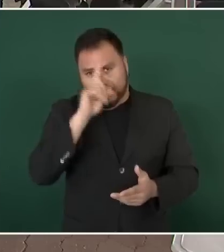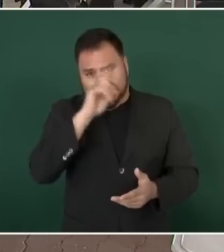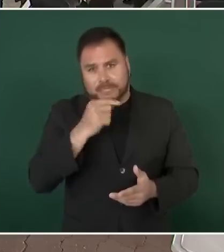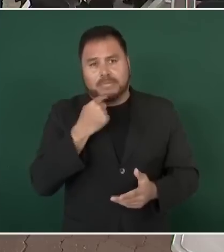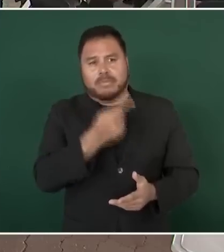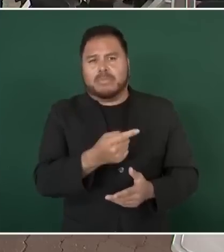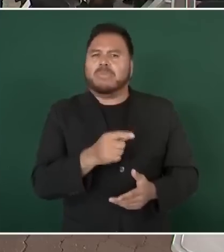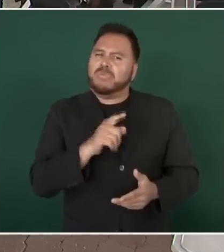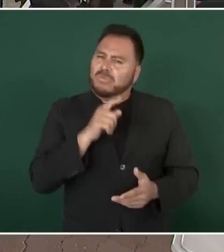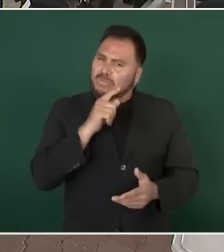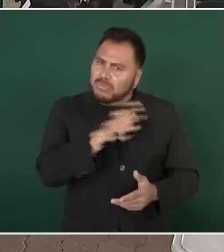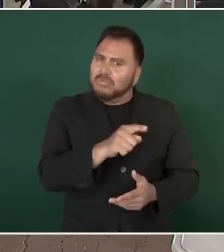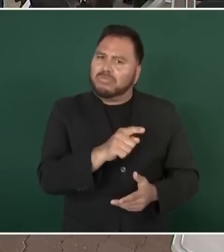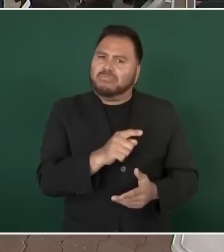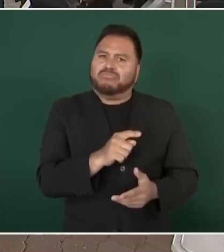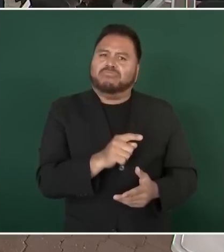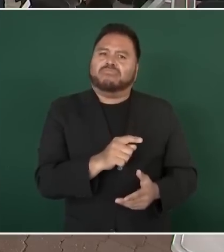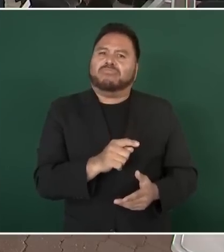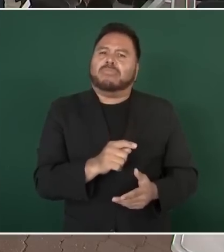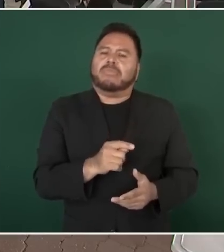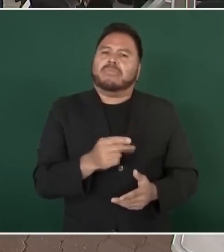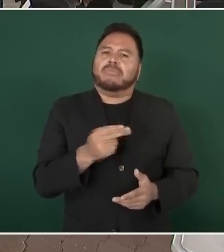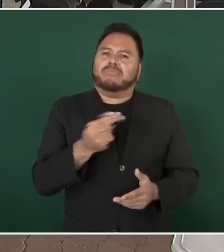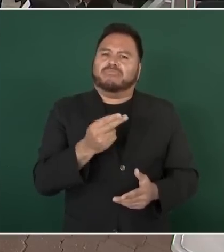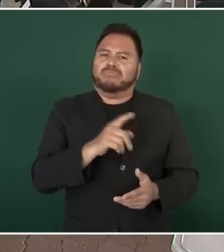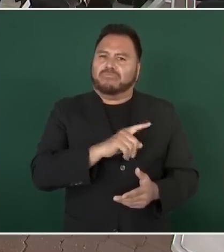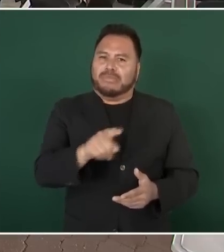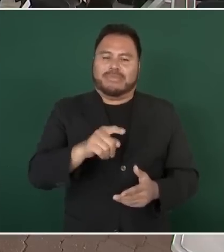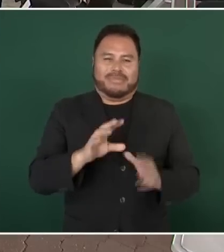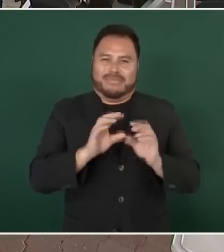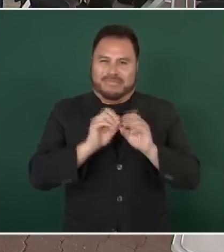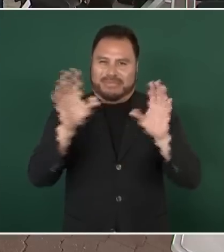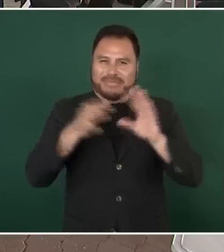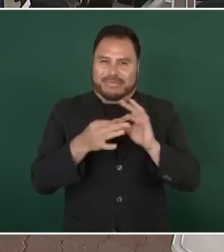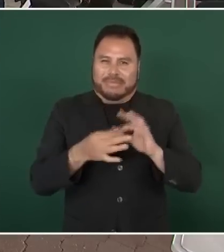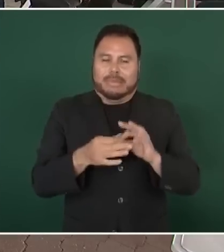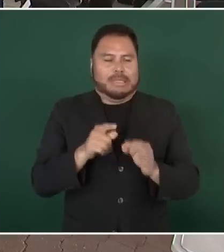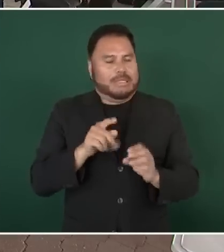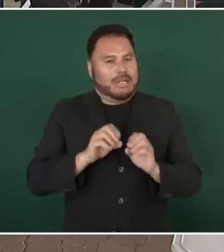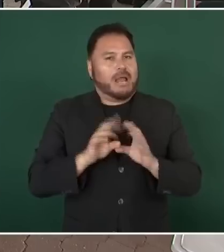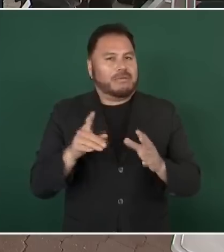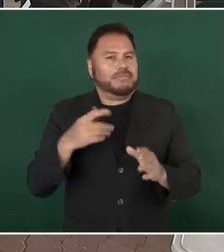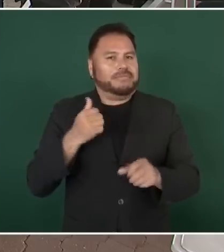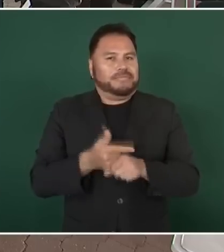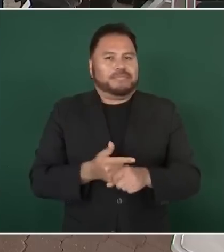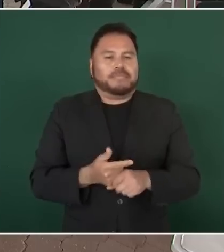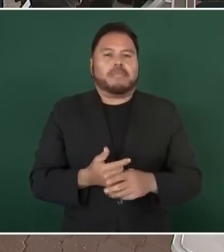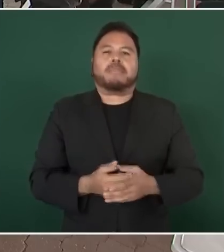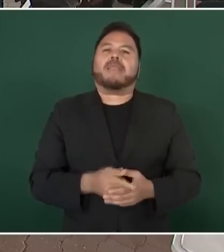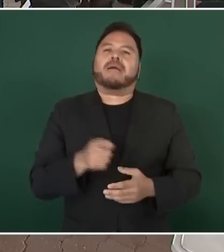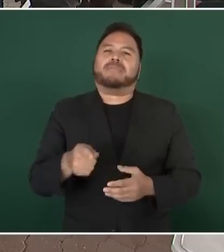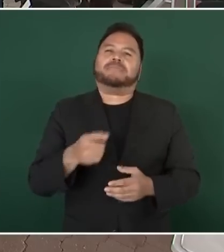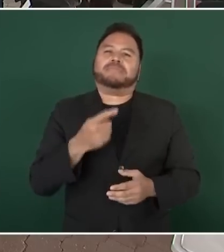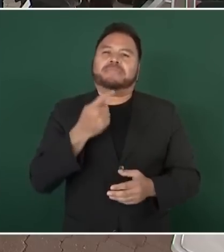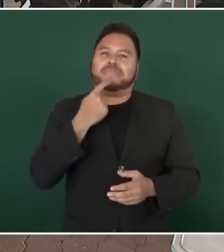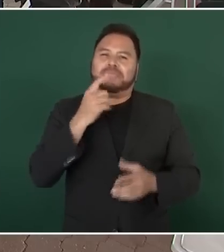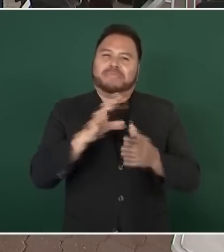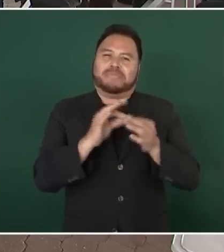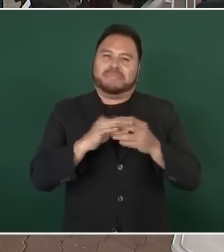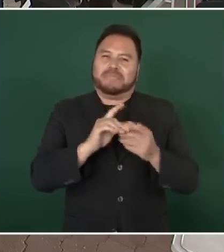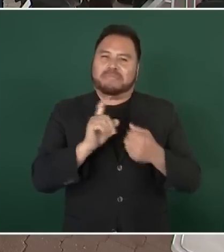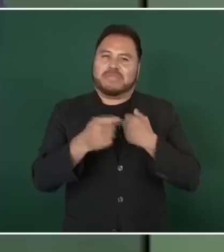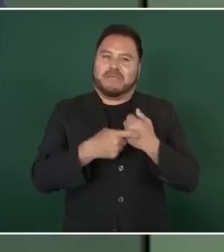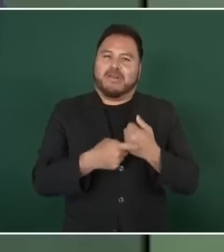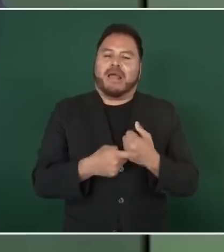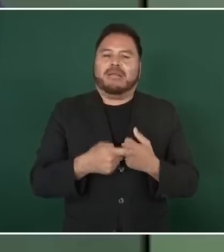ir al fondo, lo dice todo. La metáfora que utiliza